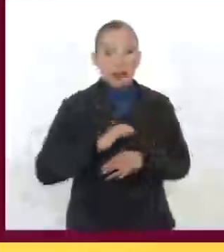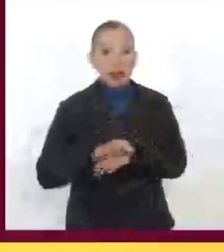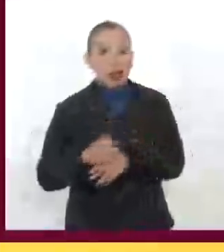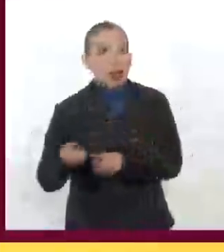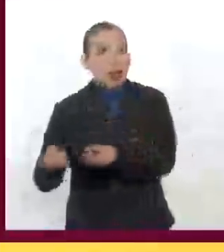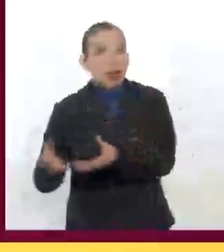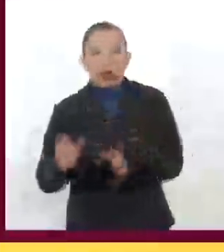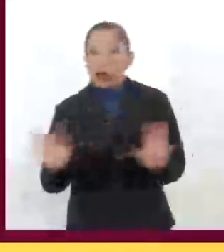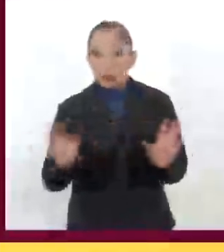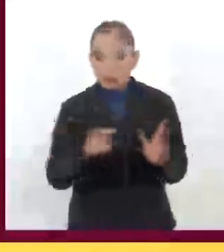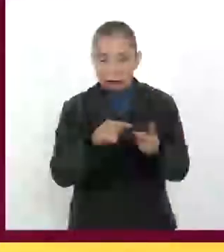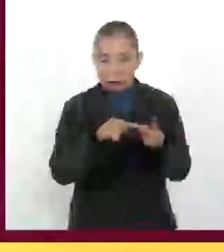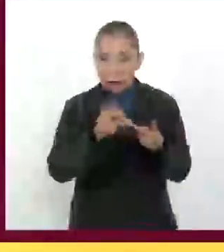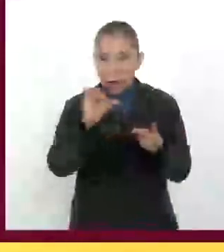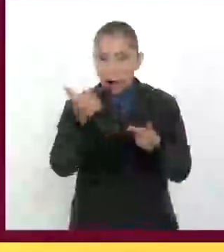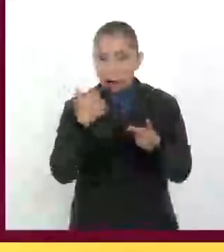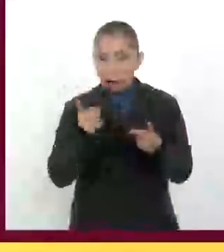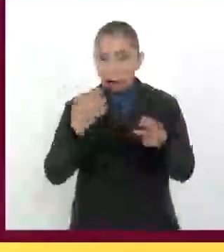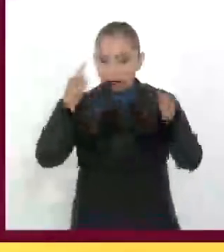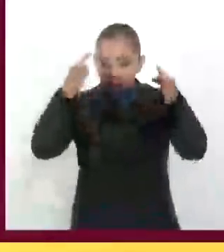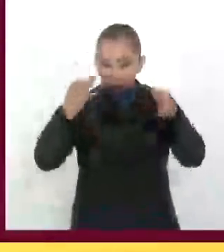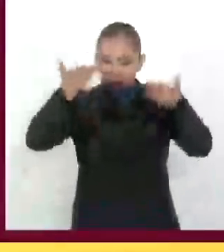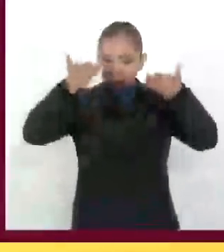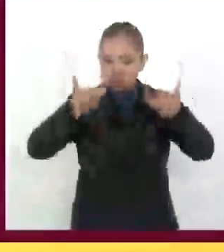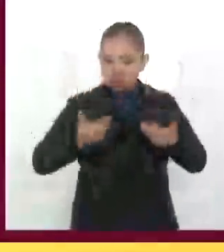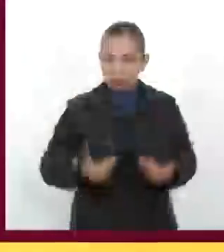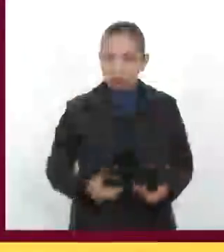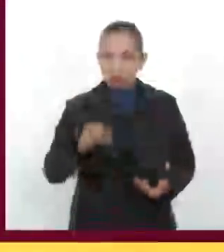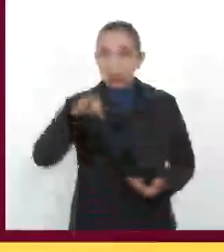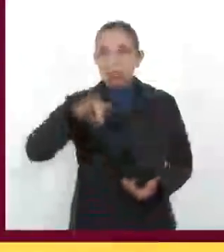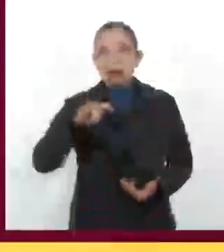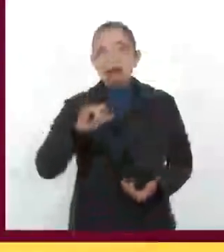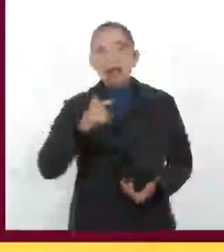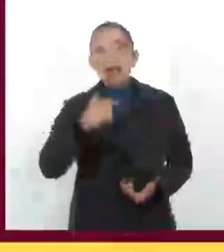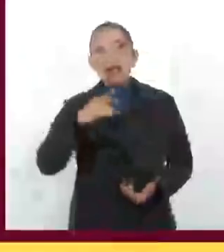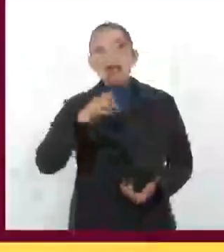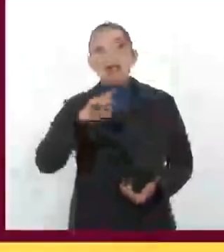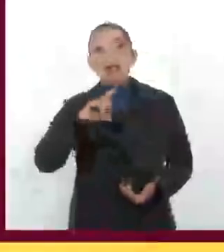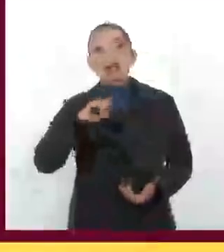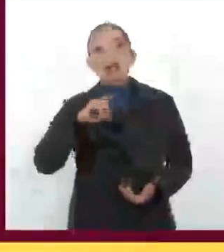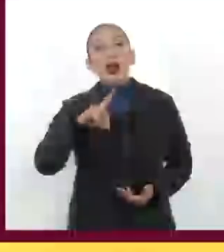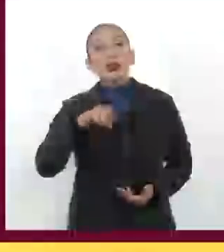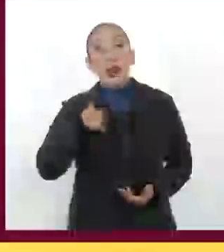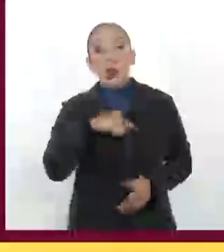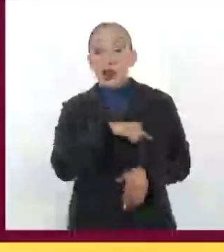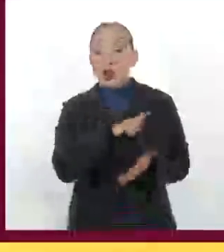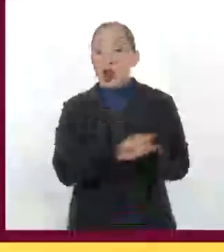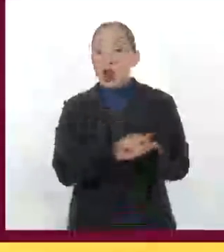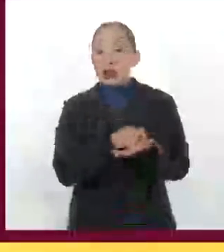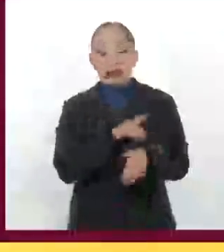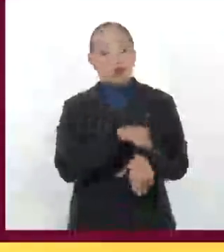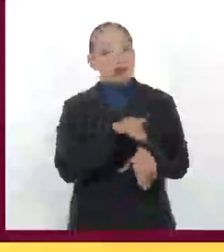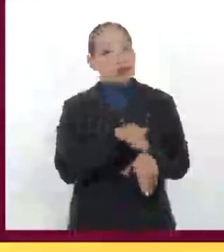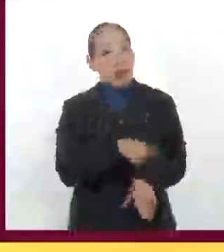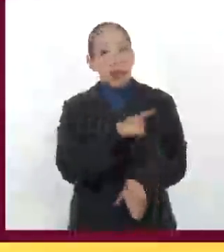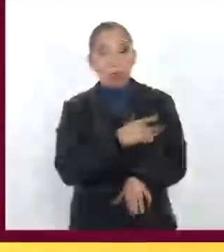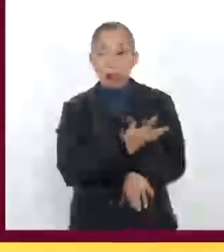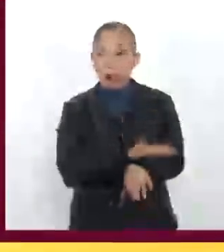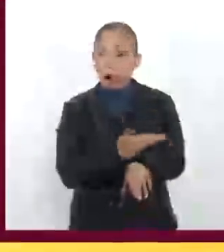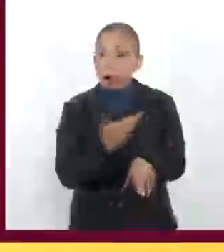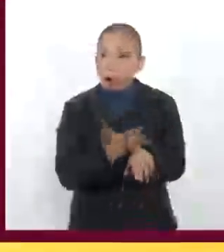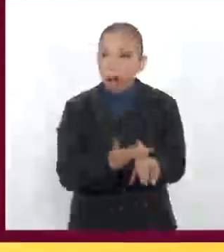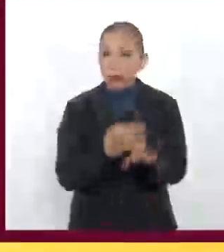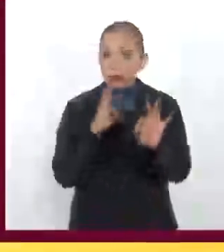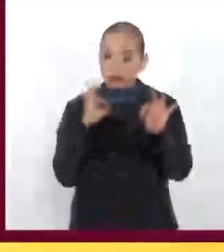su puesto. Otro principio es el de integridad, el cual consiste en actuar conforme a la ley, de